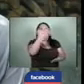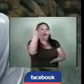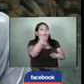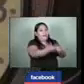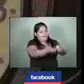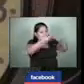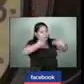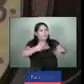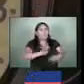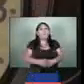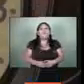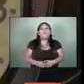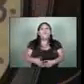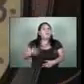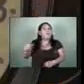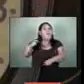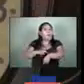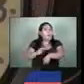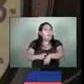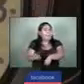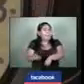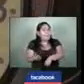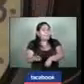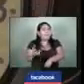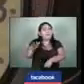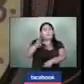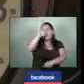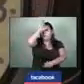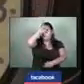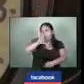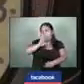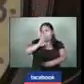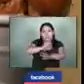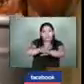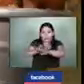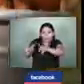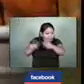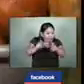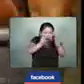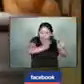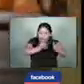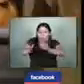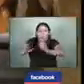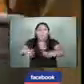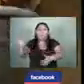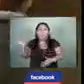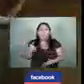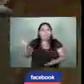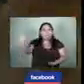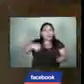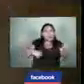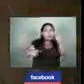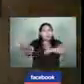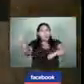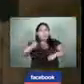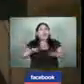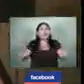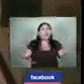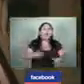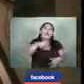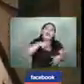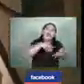ha hecho por mí. La hora está llegando. Al filo del mediodía todo debe estar listo porque las personas comienzan a llegar para